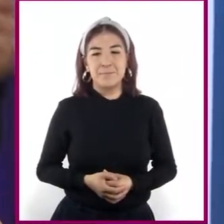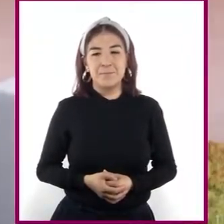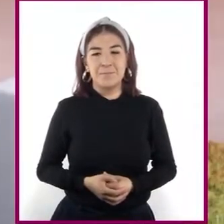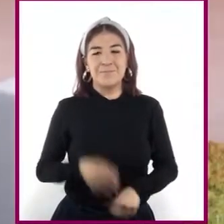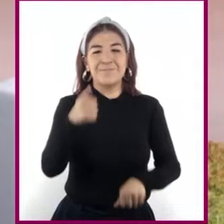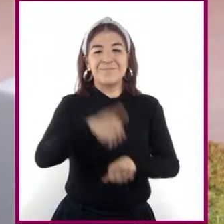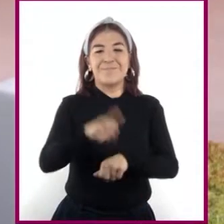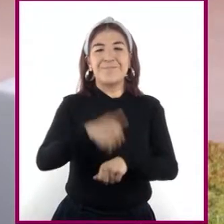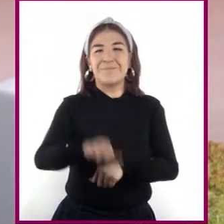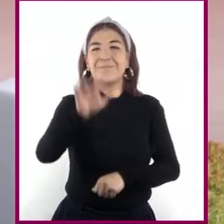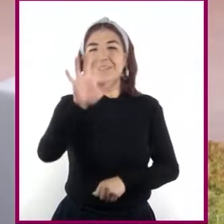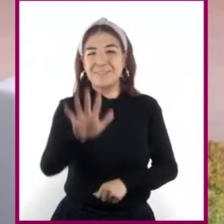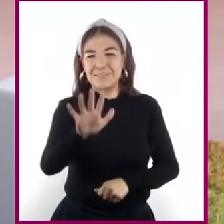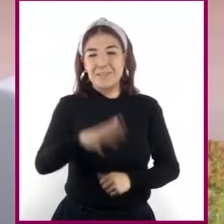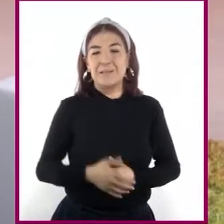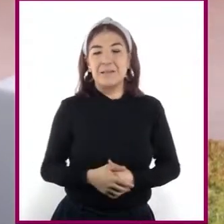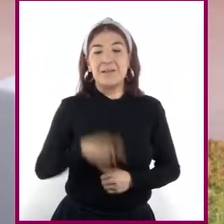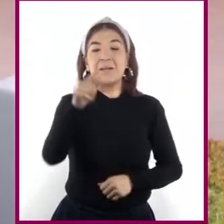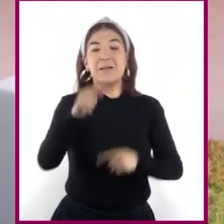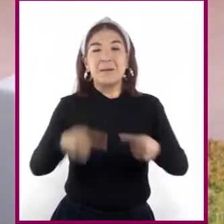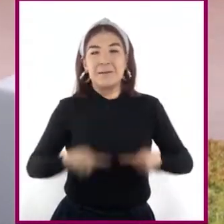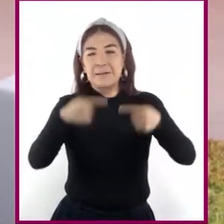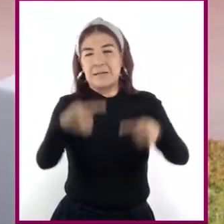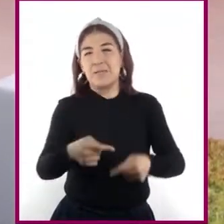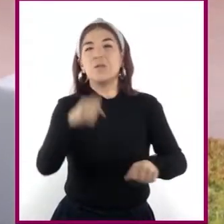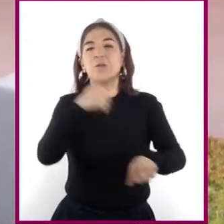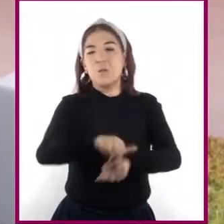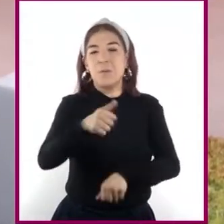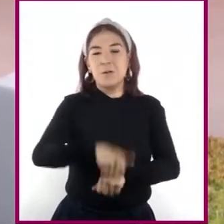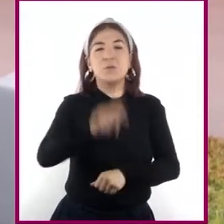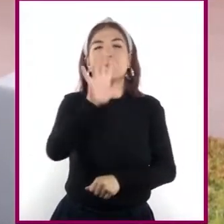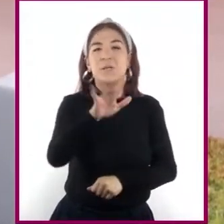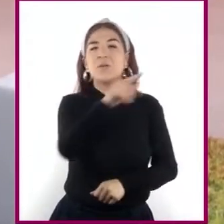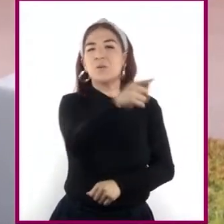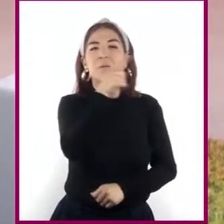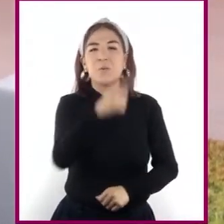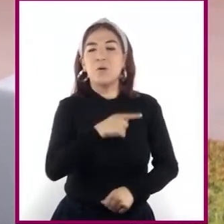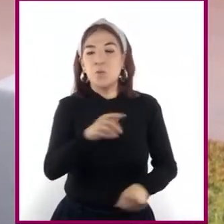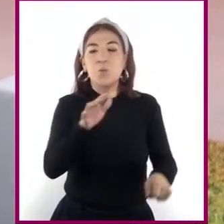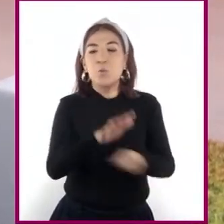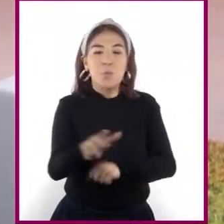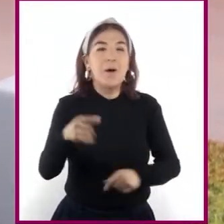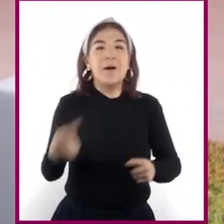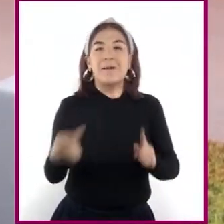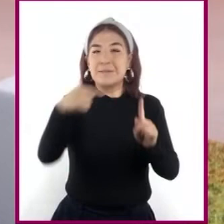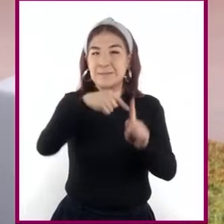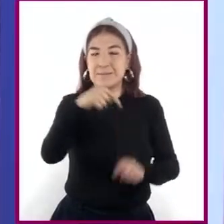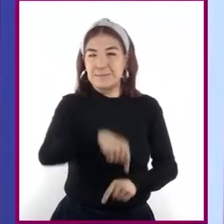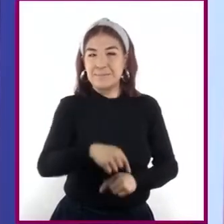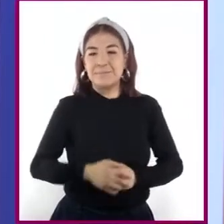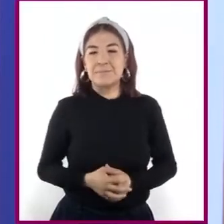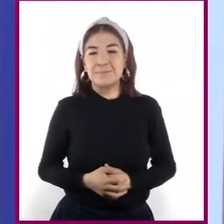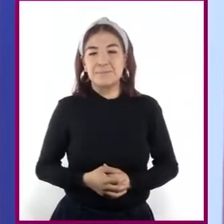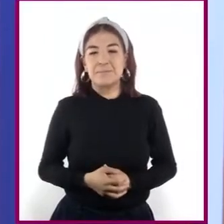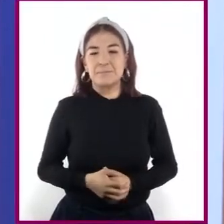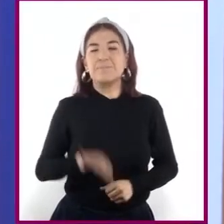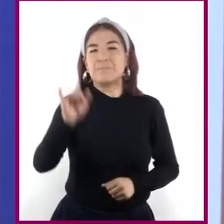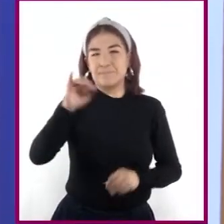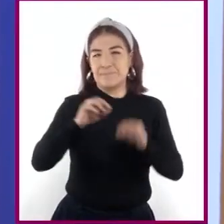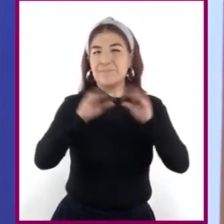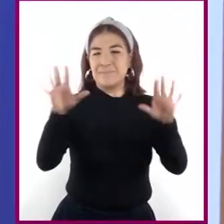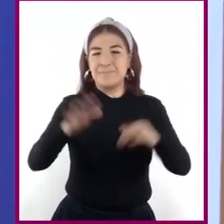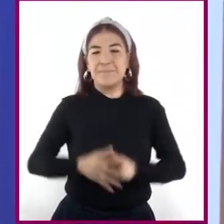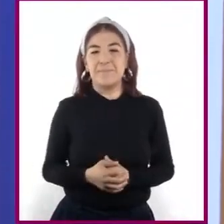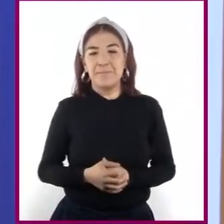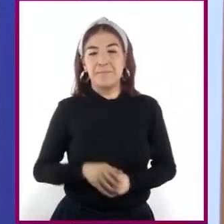5. Maestra Irina, avanzamos a la casilla 5. ¿Nos puede indicar cuál es el reto que le corresponde a esta casilla? Claro que sí,